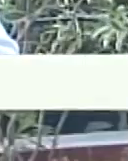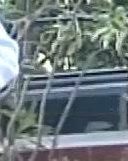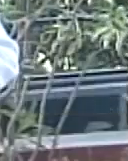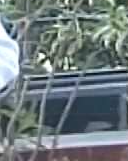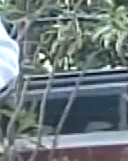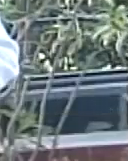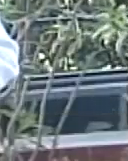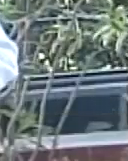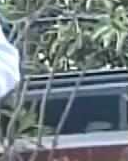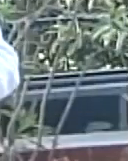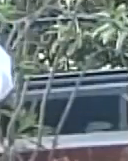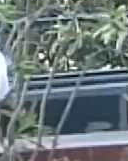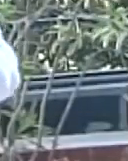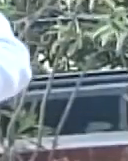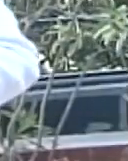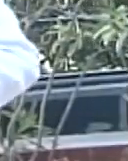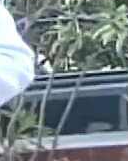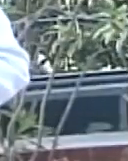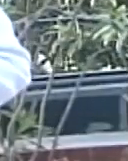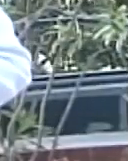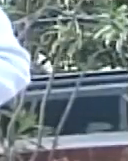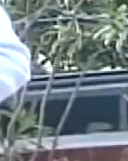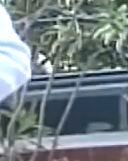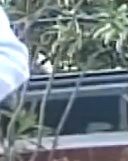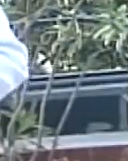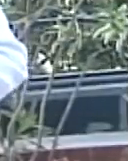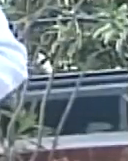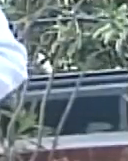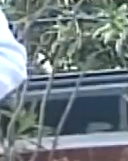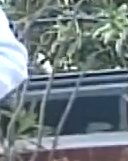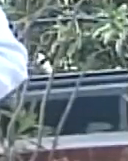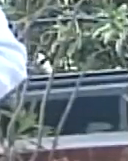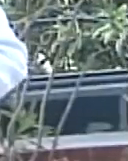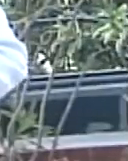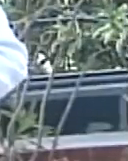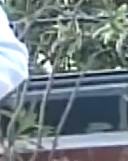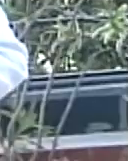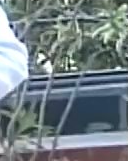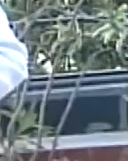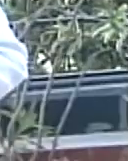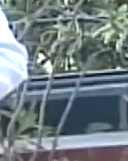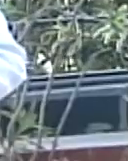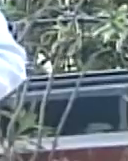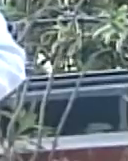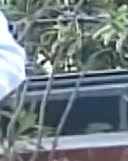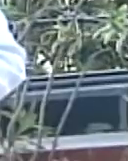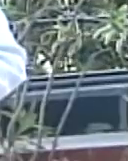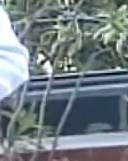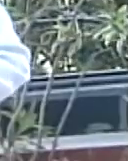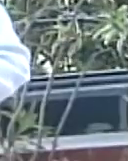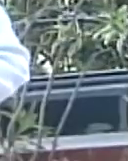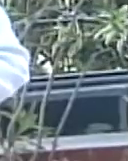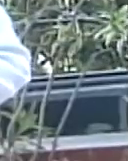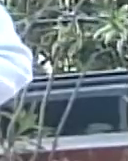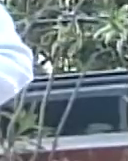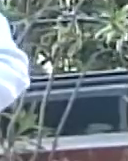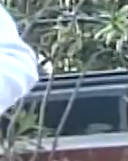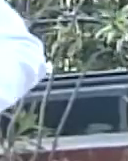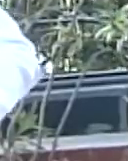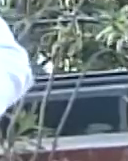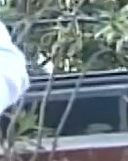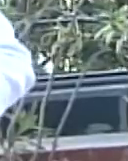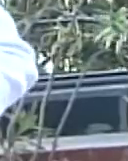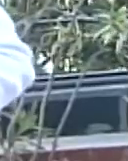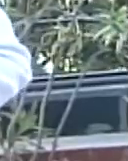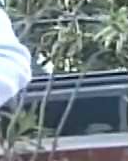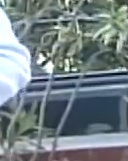este viernes 5 de marzo a propósito de cumplirse 8 años de la siembra del líder de la revolución, Hugo Chávez. También